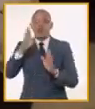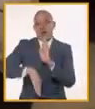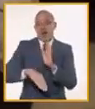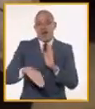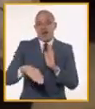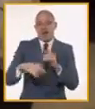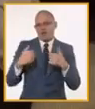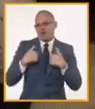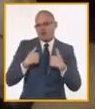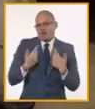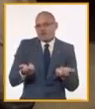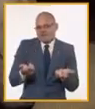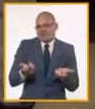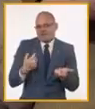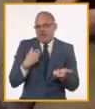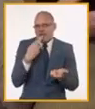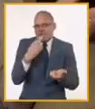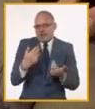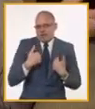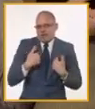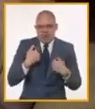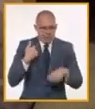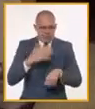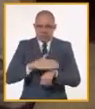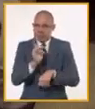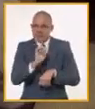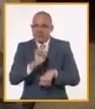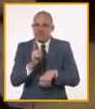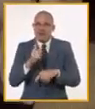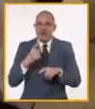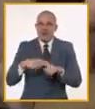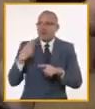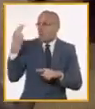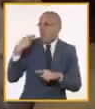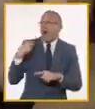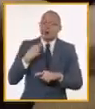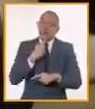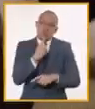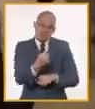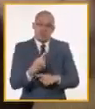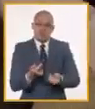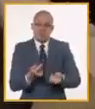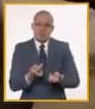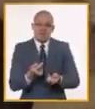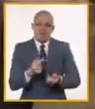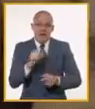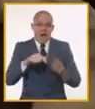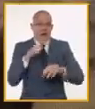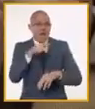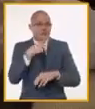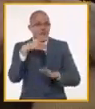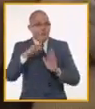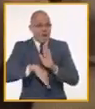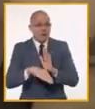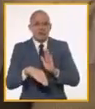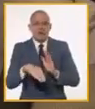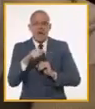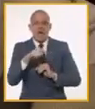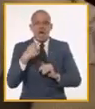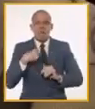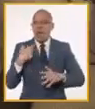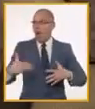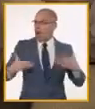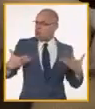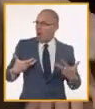mí. ¿No? Y hay muchos que no estaban conformes, muchos que creían que estaban bien, y entonces yo sé que tú no estás bien por esto. Ese no salió